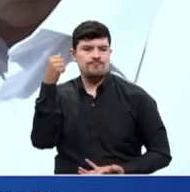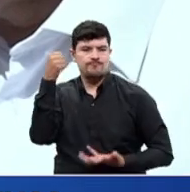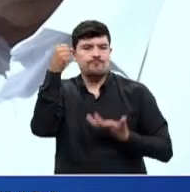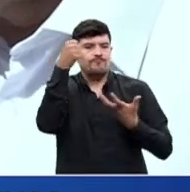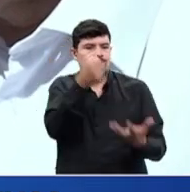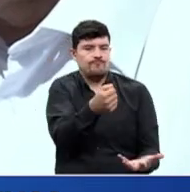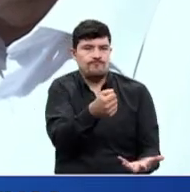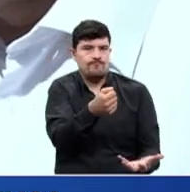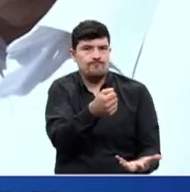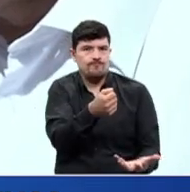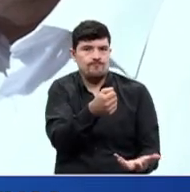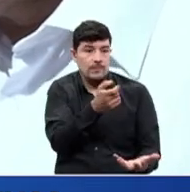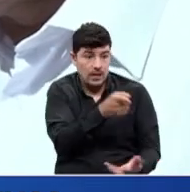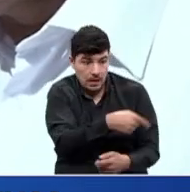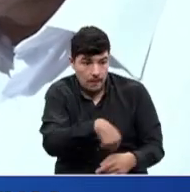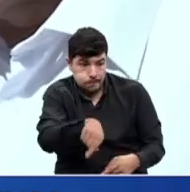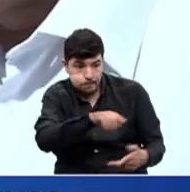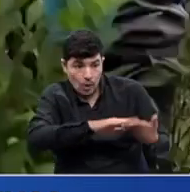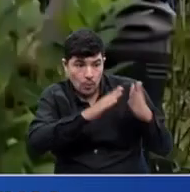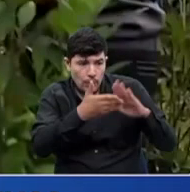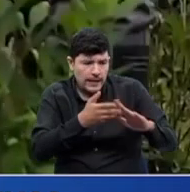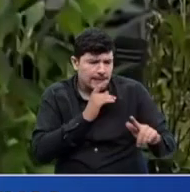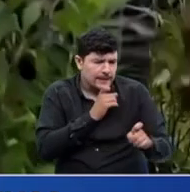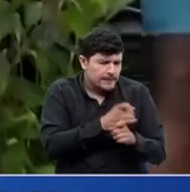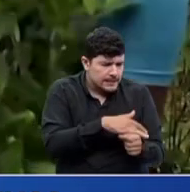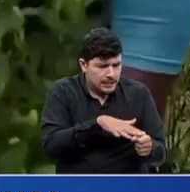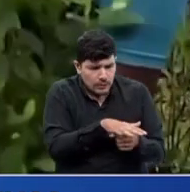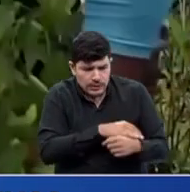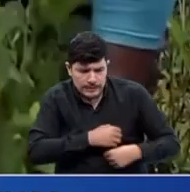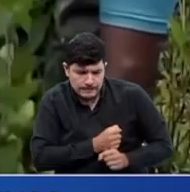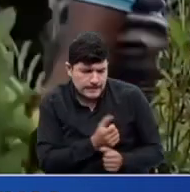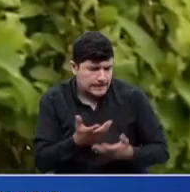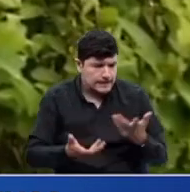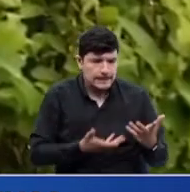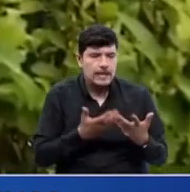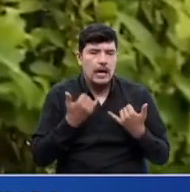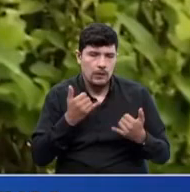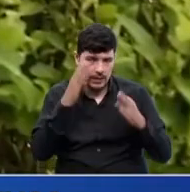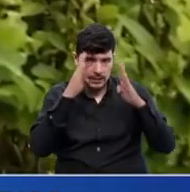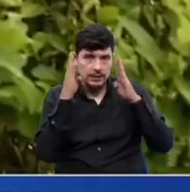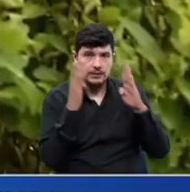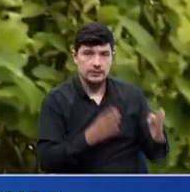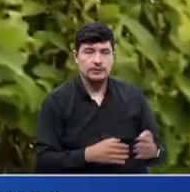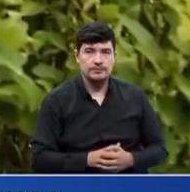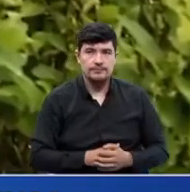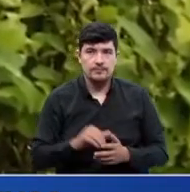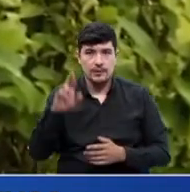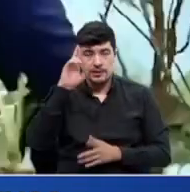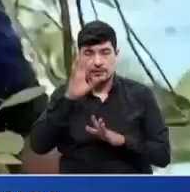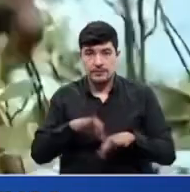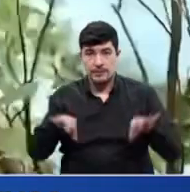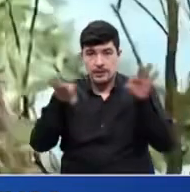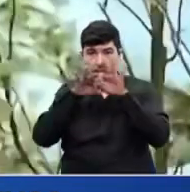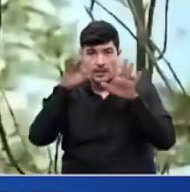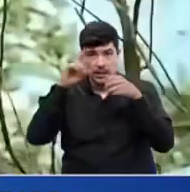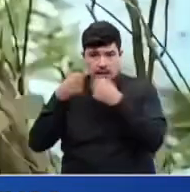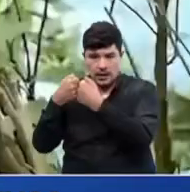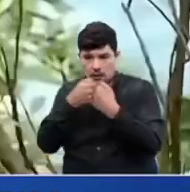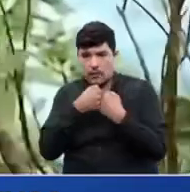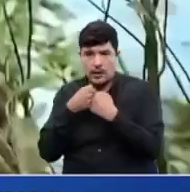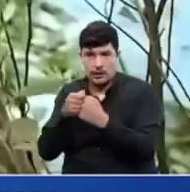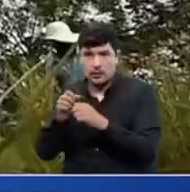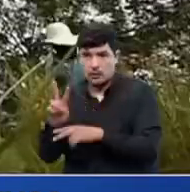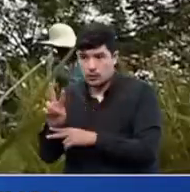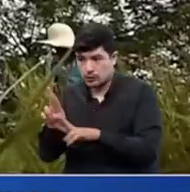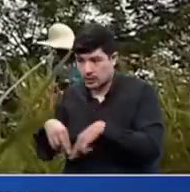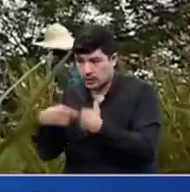que se en este momento tienen en la región. Se propuso como metodología para construir consensos dos espacios de conversación con las